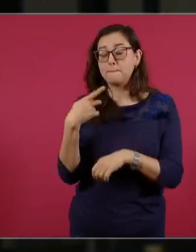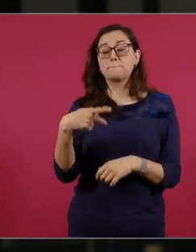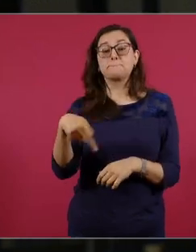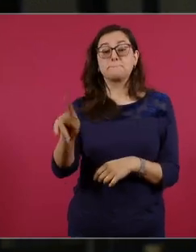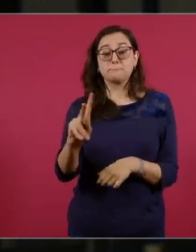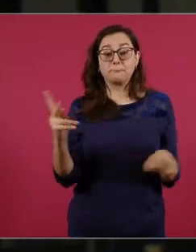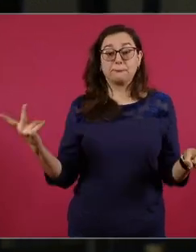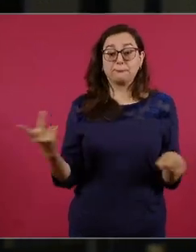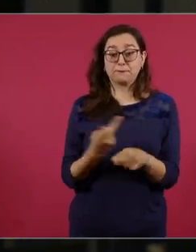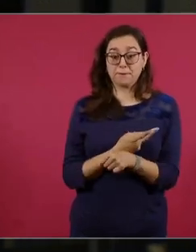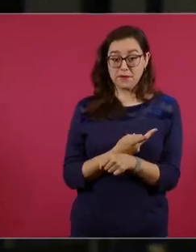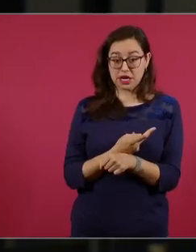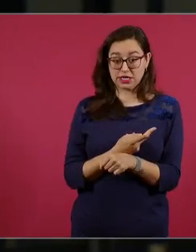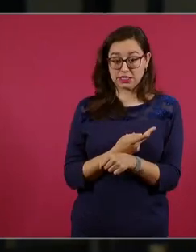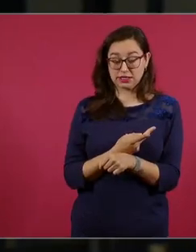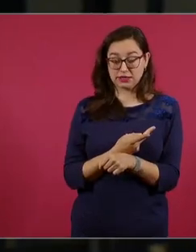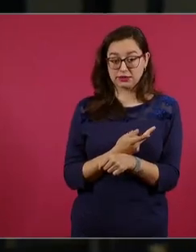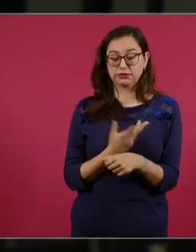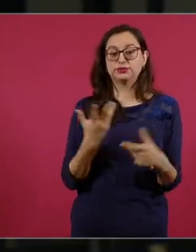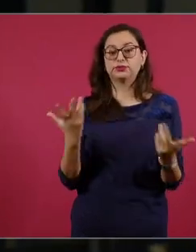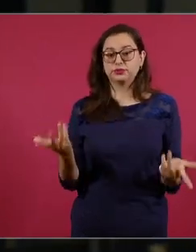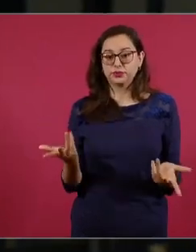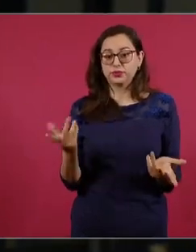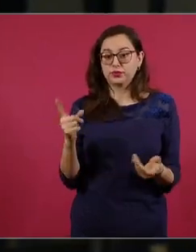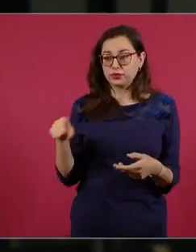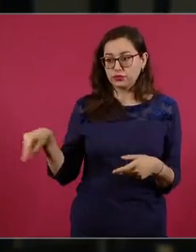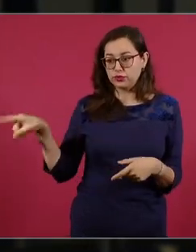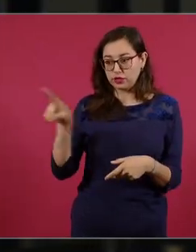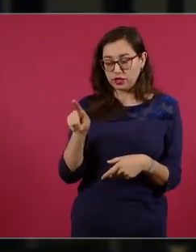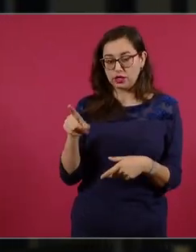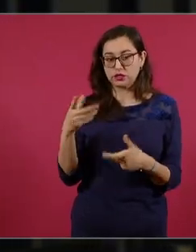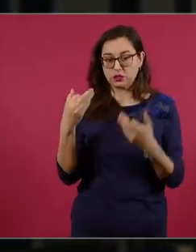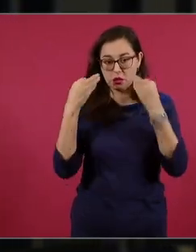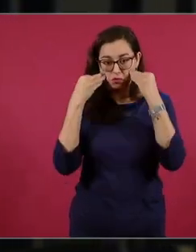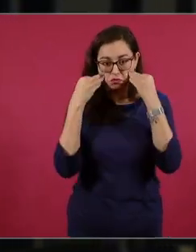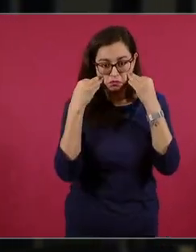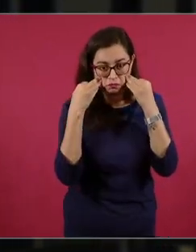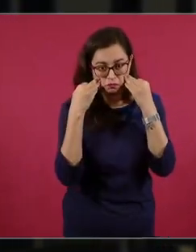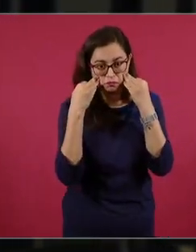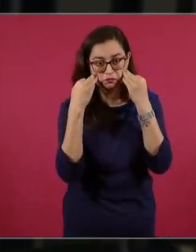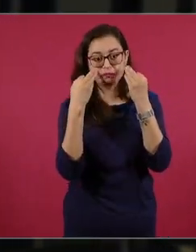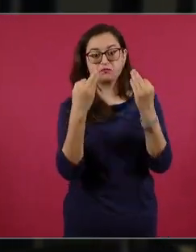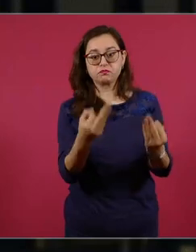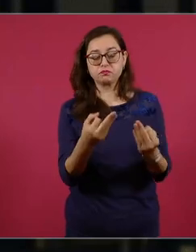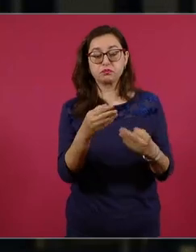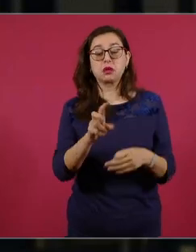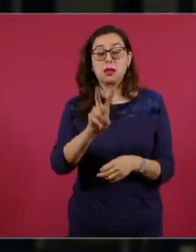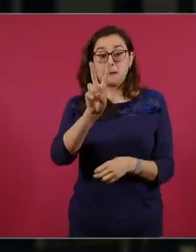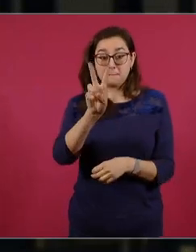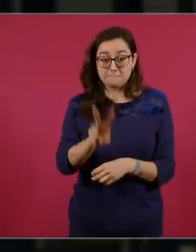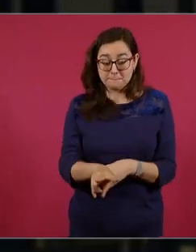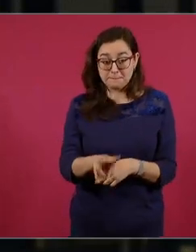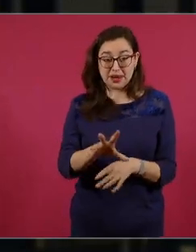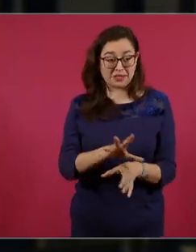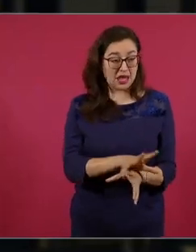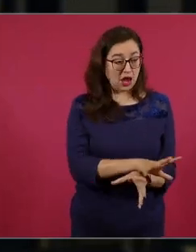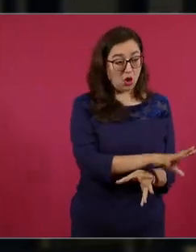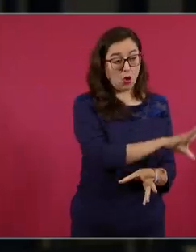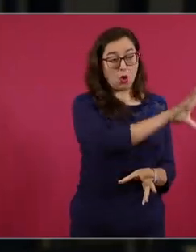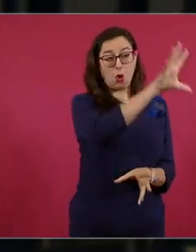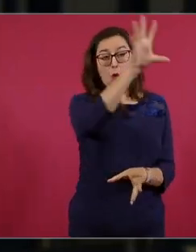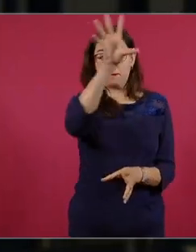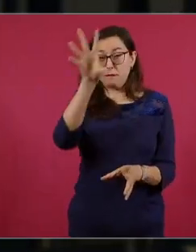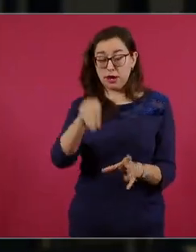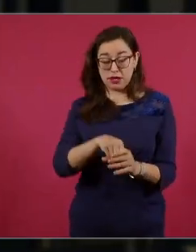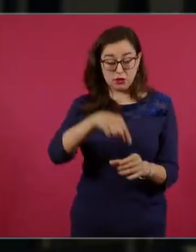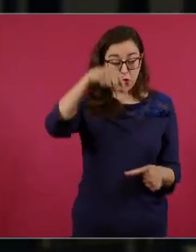que quedaron de invitarlos para que ellos mismos vieran, constataran que efectivamente se estaba llevando una revisión en estos